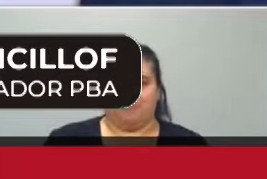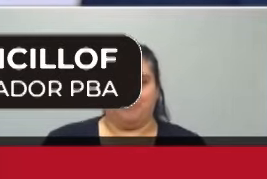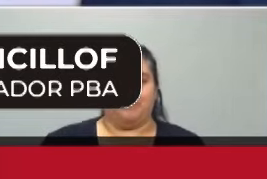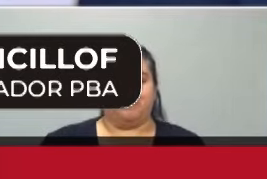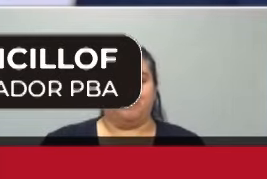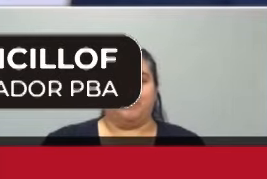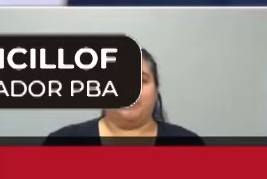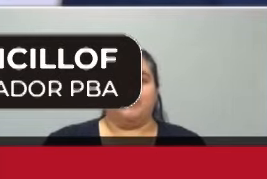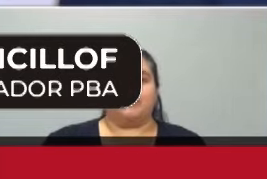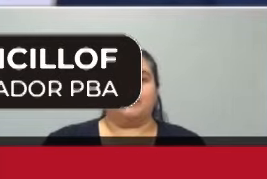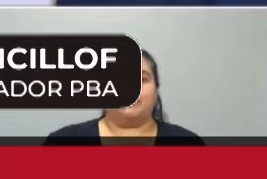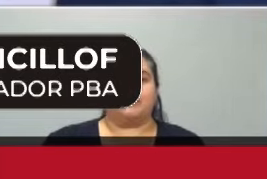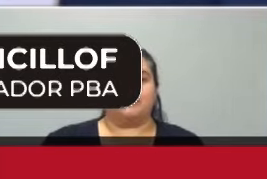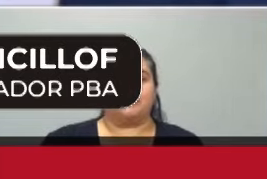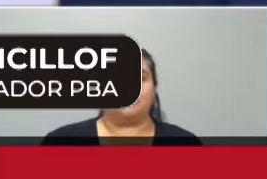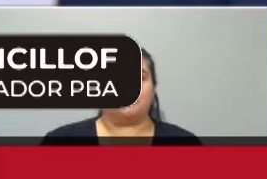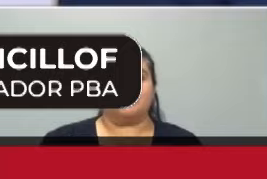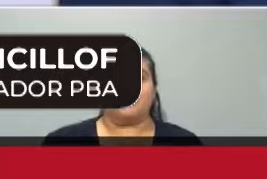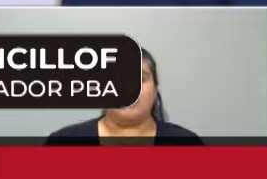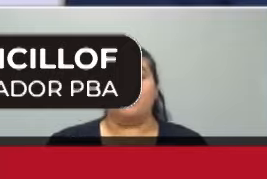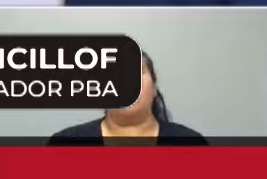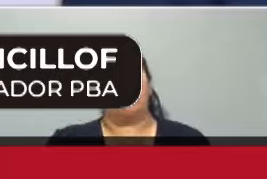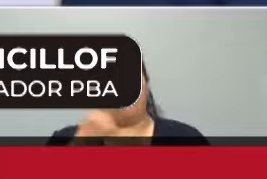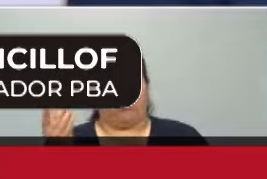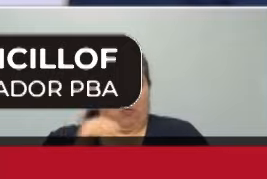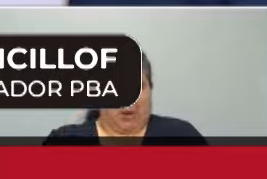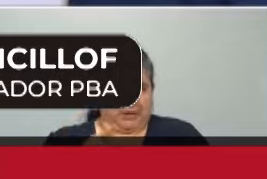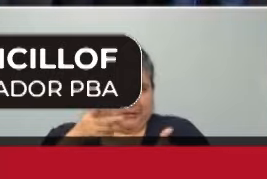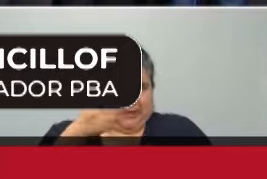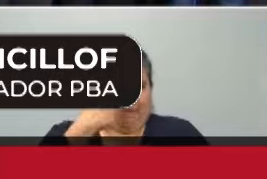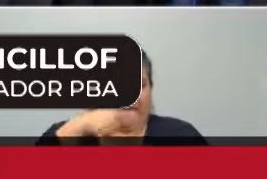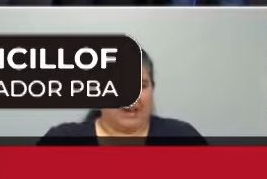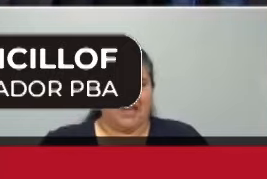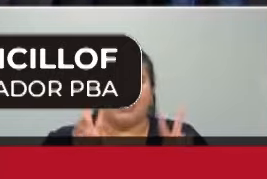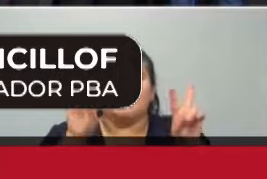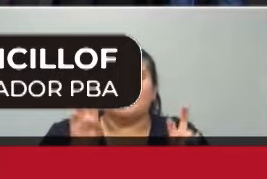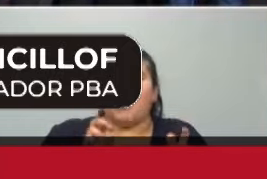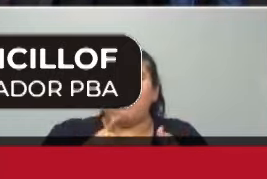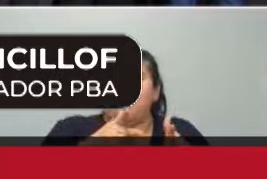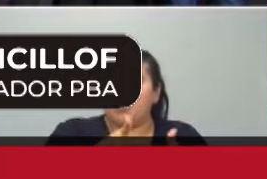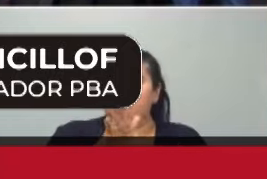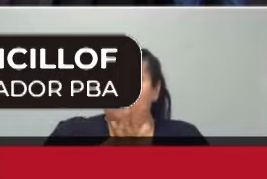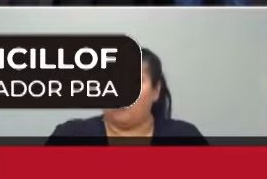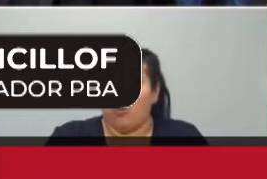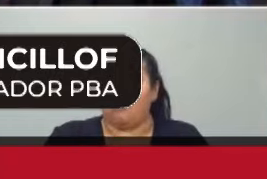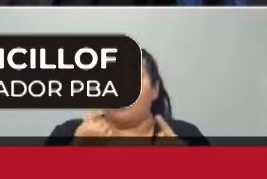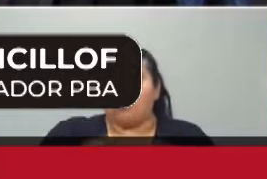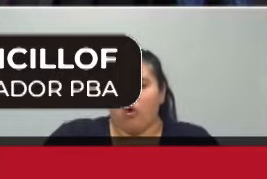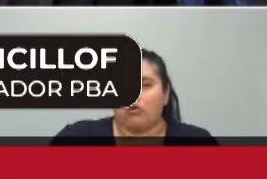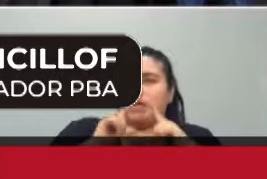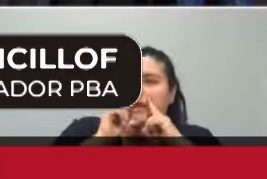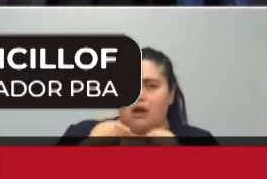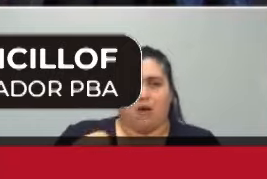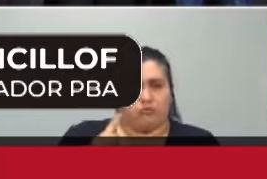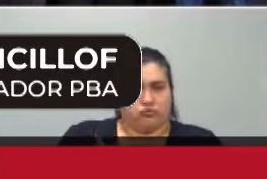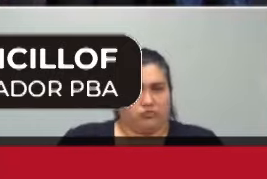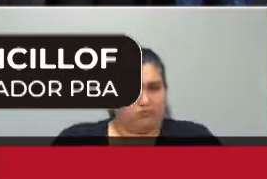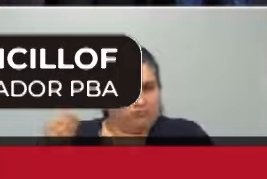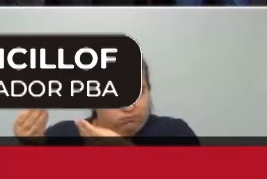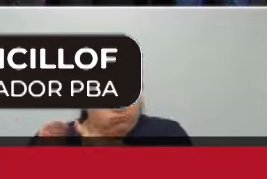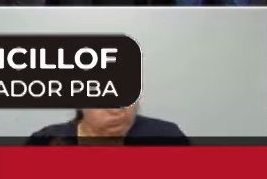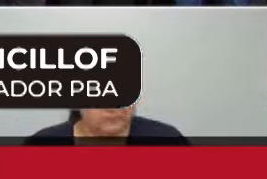juego. Hay otro punto más y con esto termino la parte de la entrega del reclamo que hemos hecho hoy, que